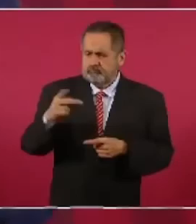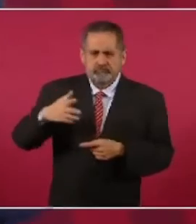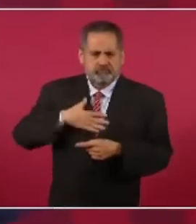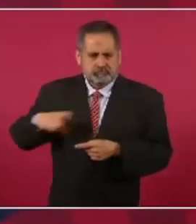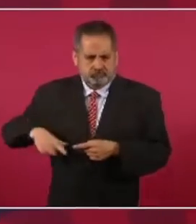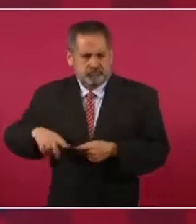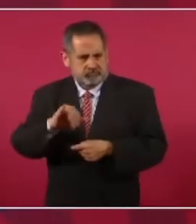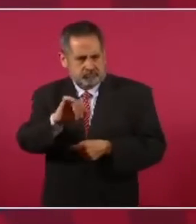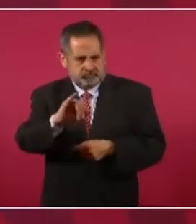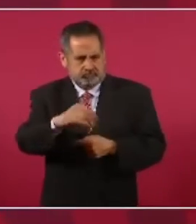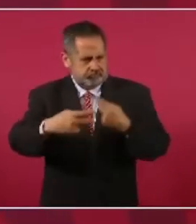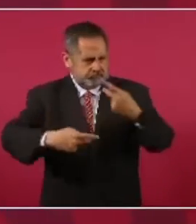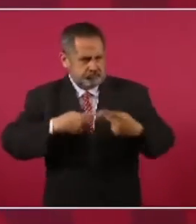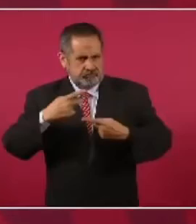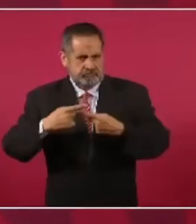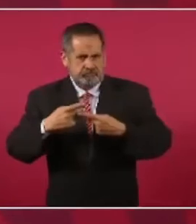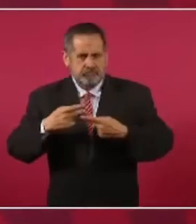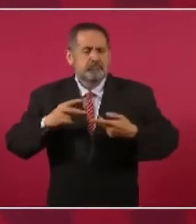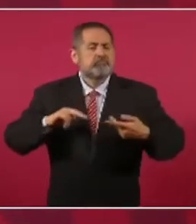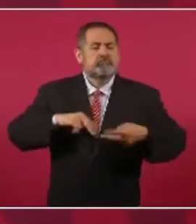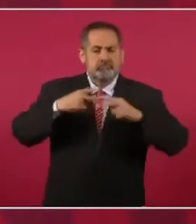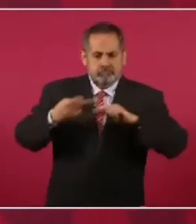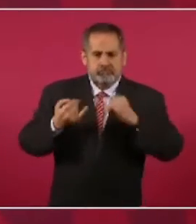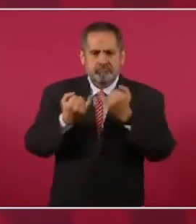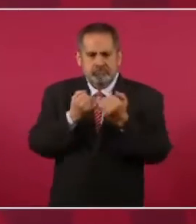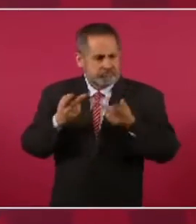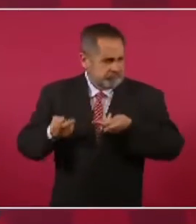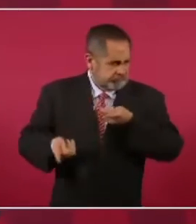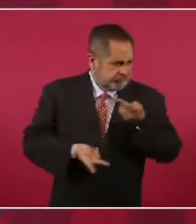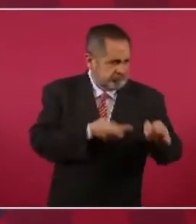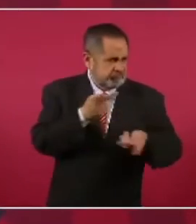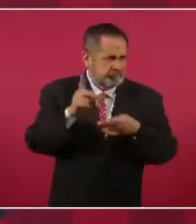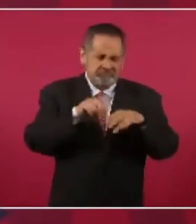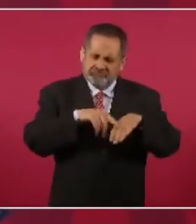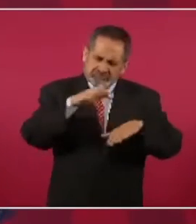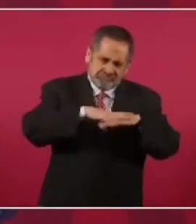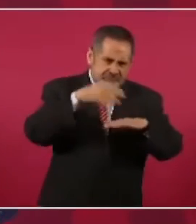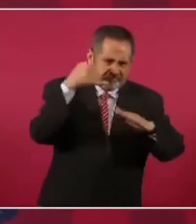pero que hicieran la investigación de fondo